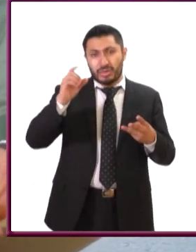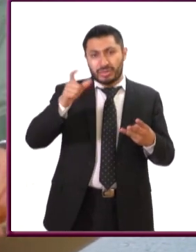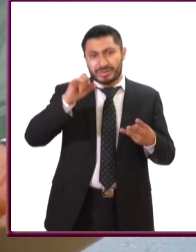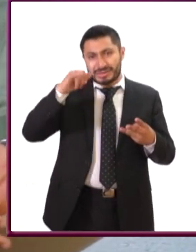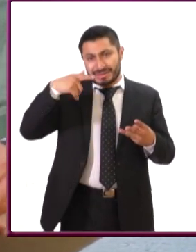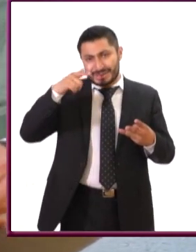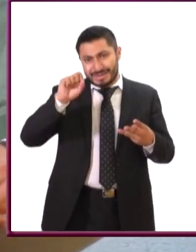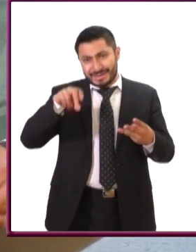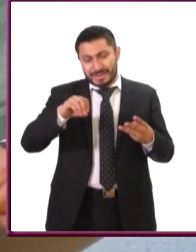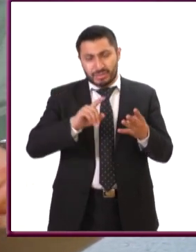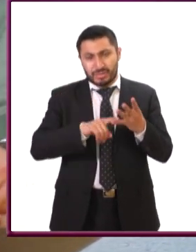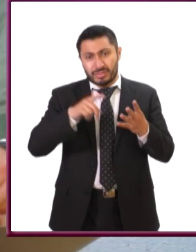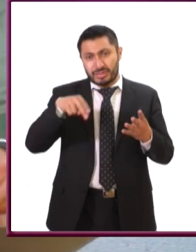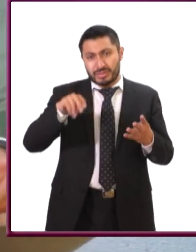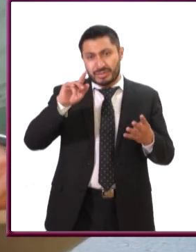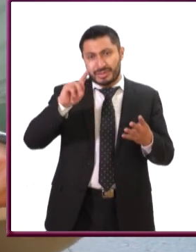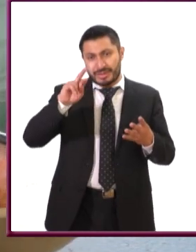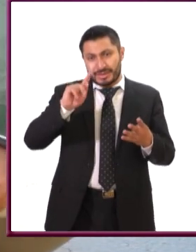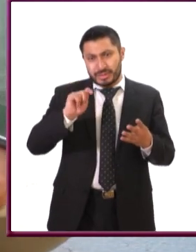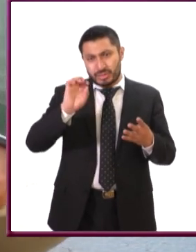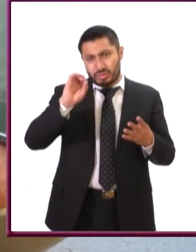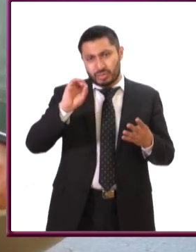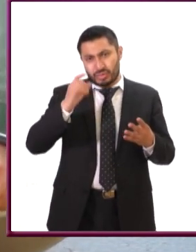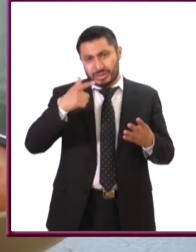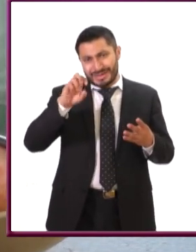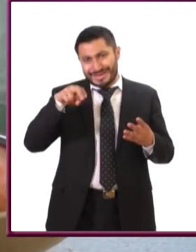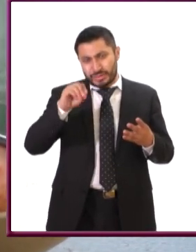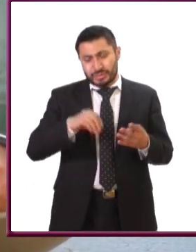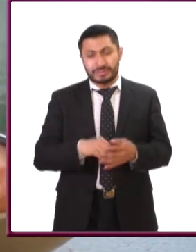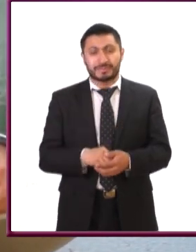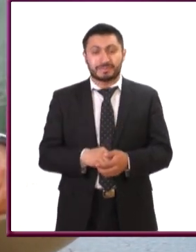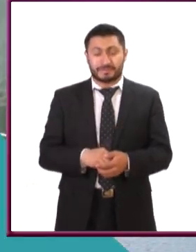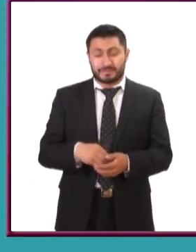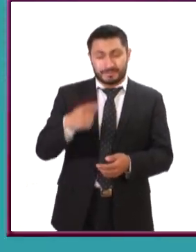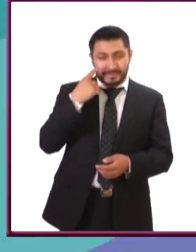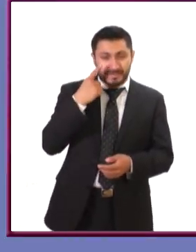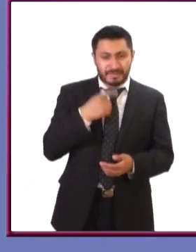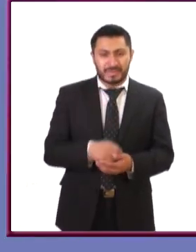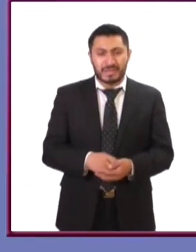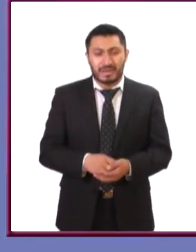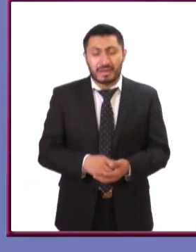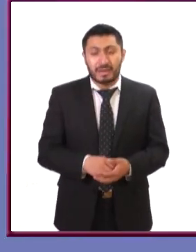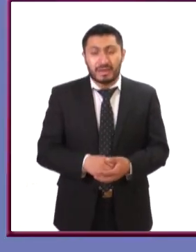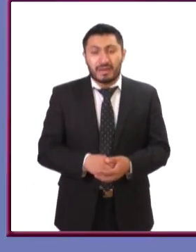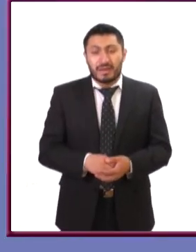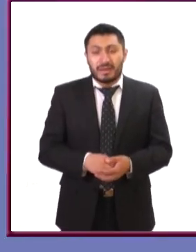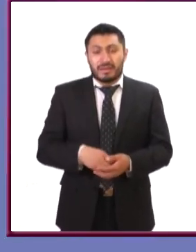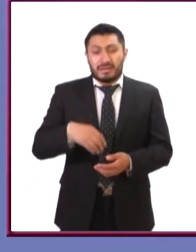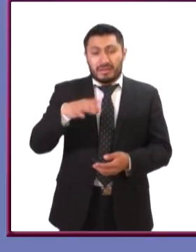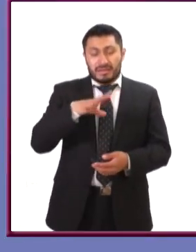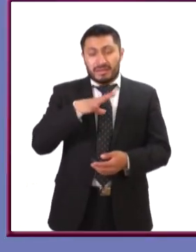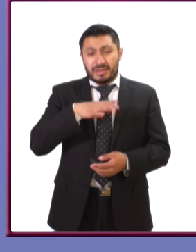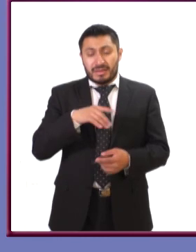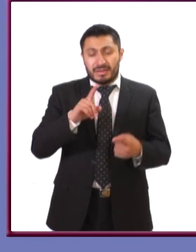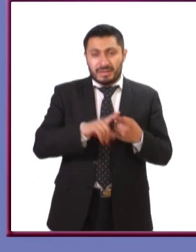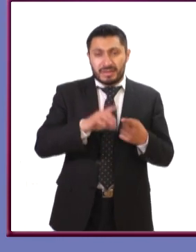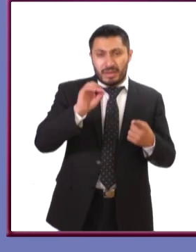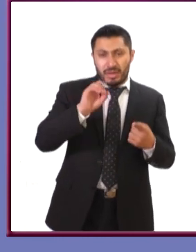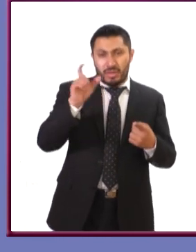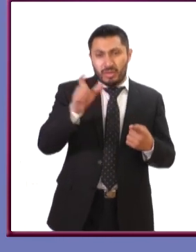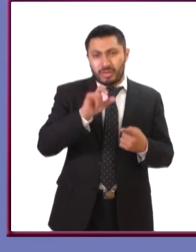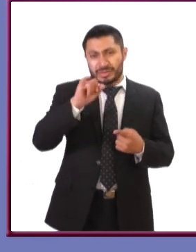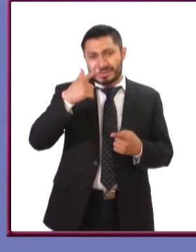tu cuerpo. ¿Quieres saber cuáles son? Obviamente, no me voy a quedar con las dudas. Pues bien, mira, principalmente